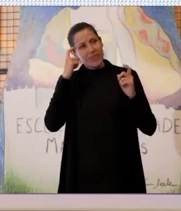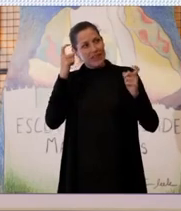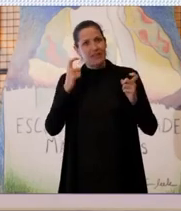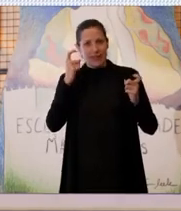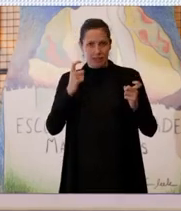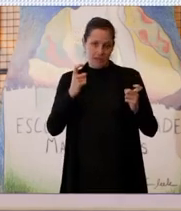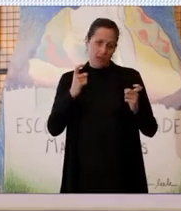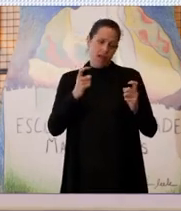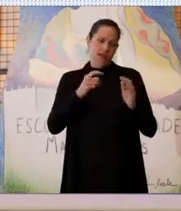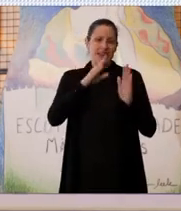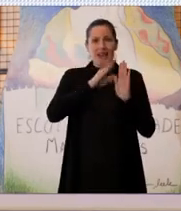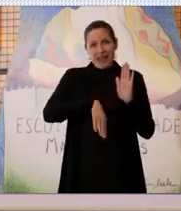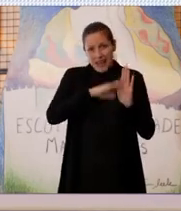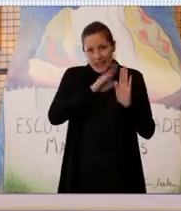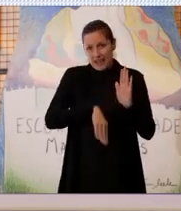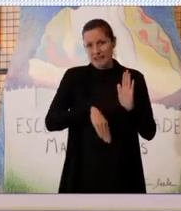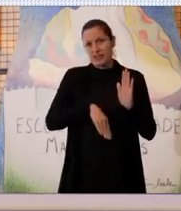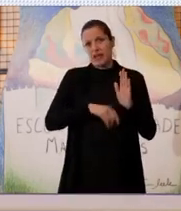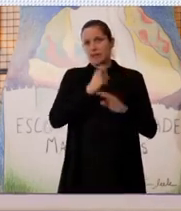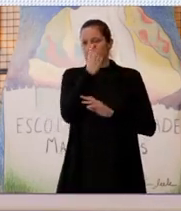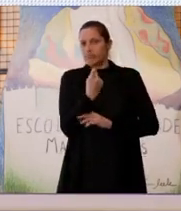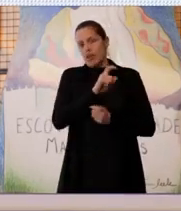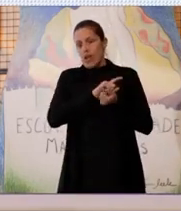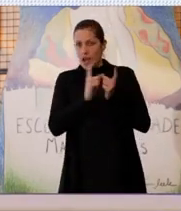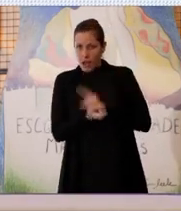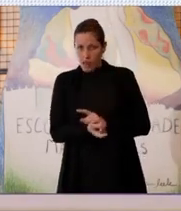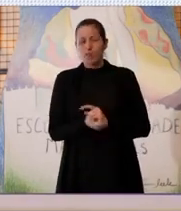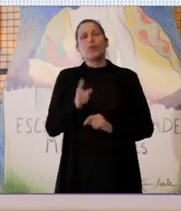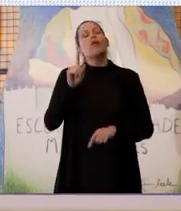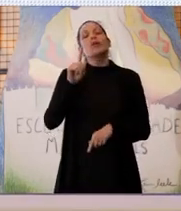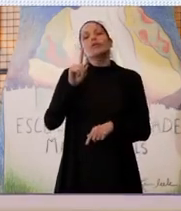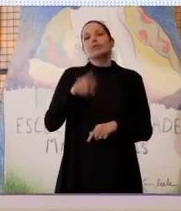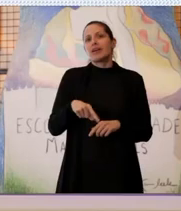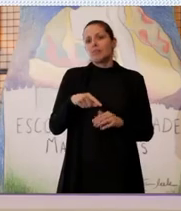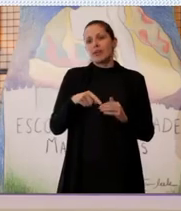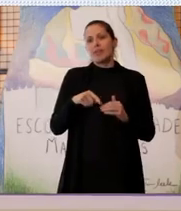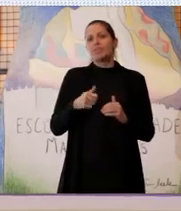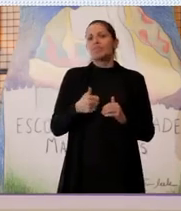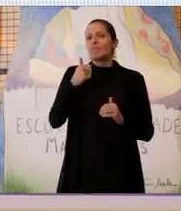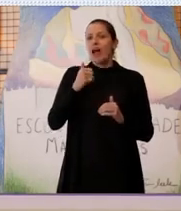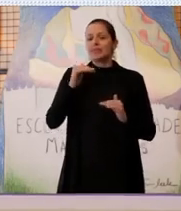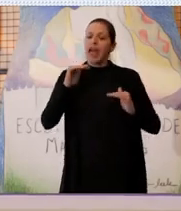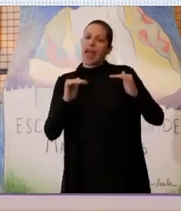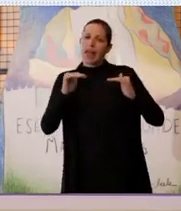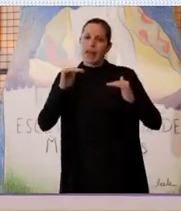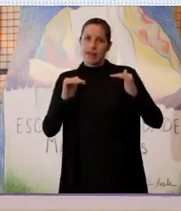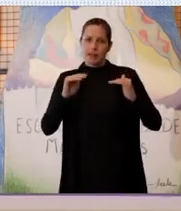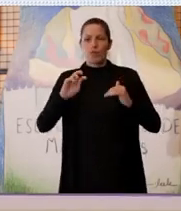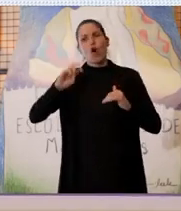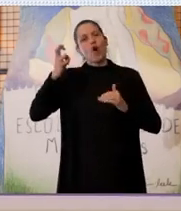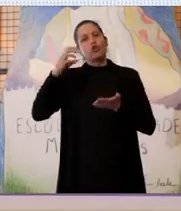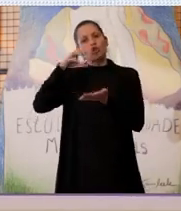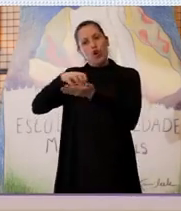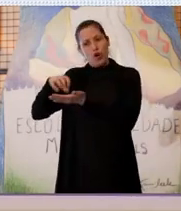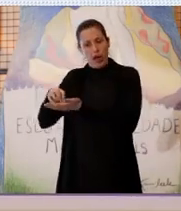listas cremalleras y para también incorporar la presencia igualitaria paritaria de mujeres equilibrada perdón de mujeres en otros organismos como